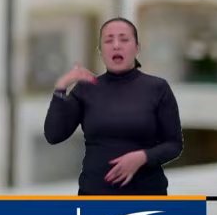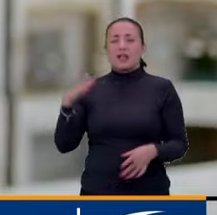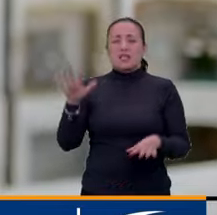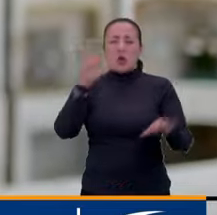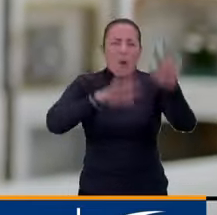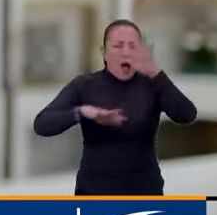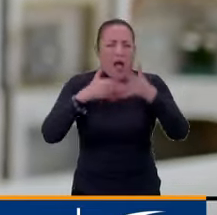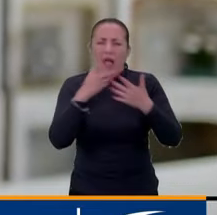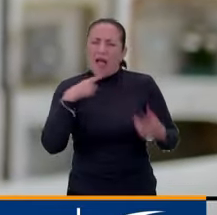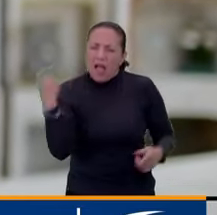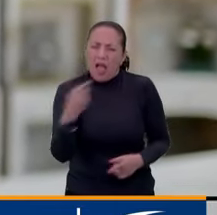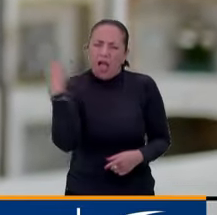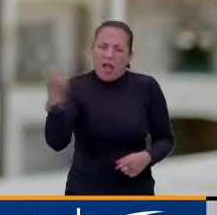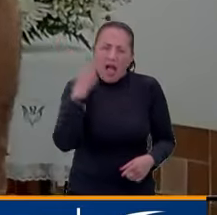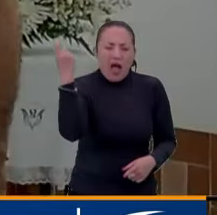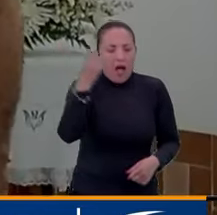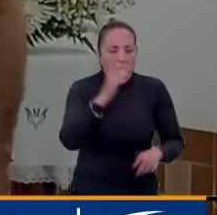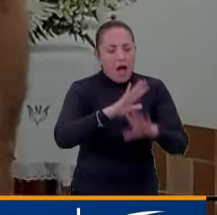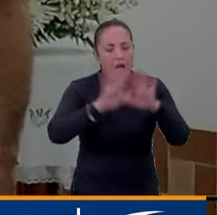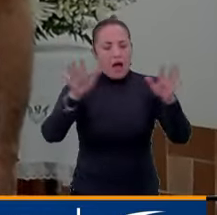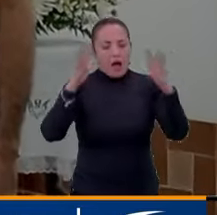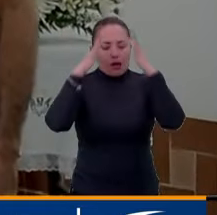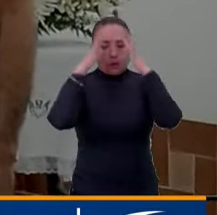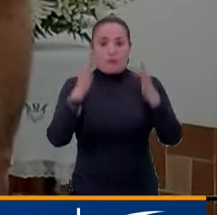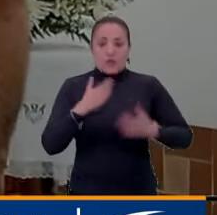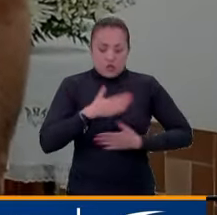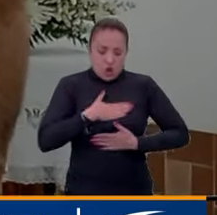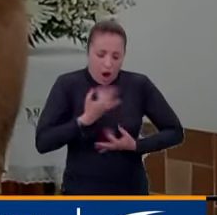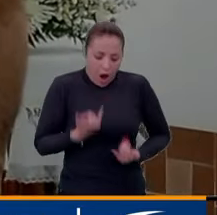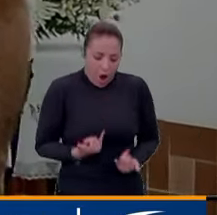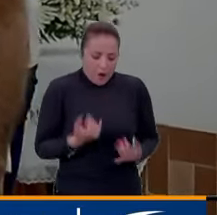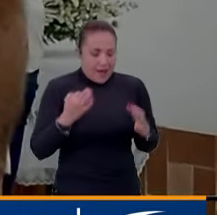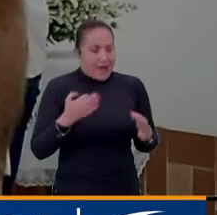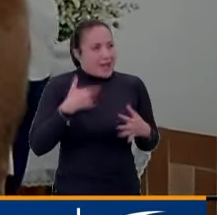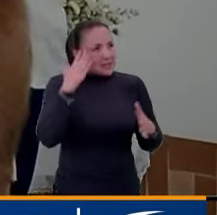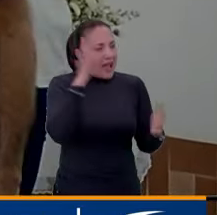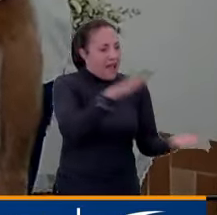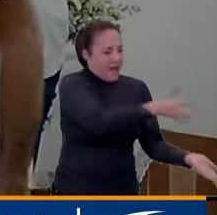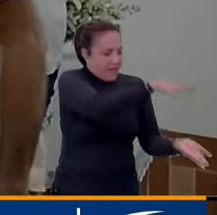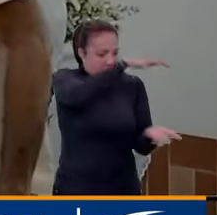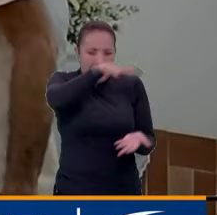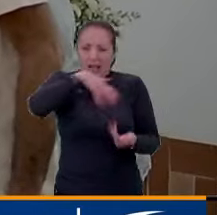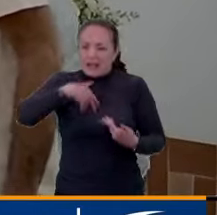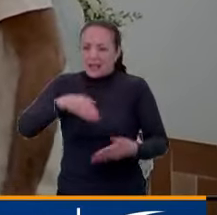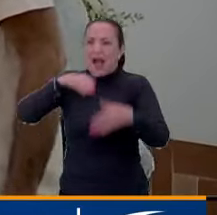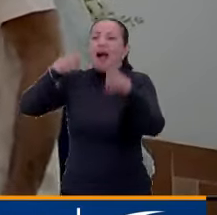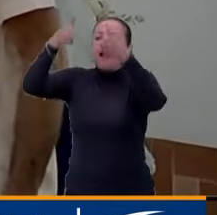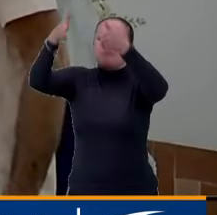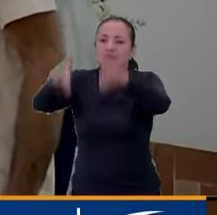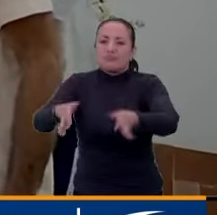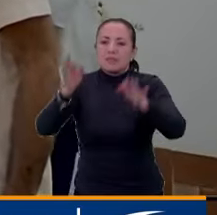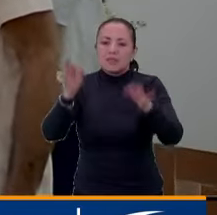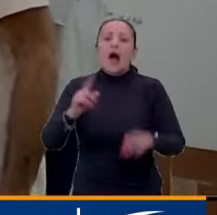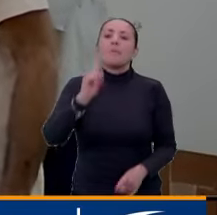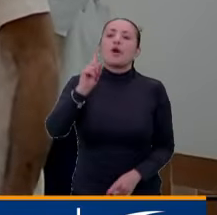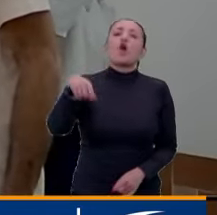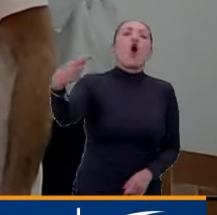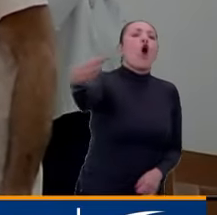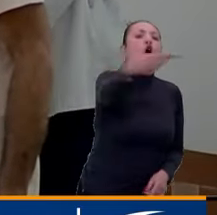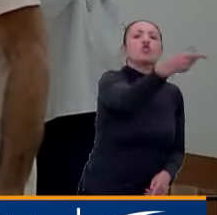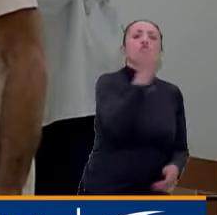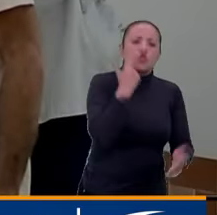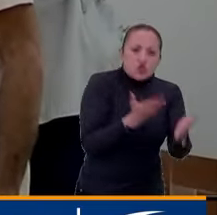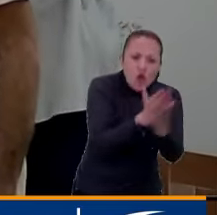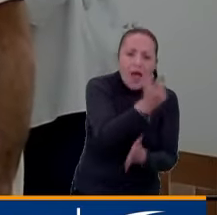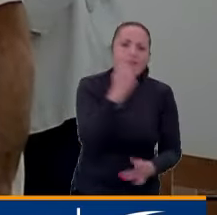de nuestros seres desaparecidos y yo ya tengo la certeza de tenerlo en un lugar pero para esas otras personas que que aún están en la búsqueda